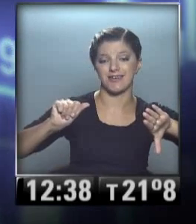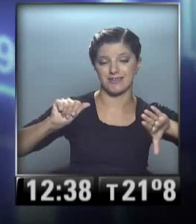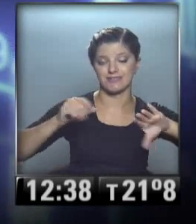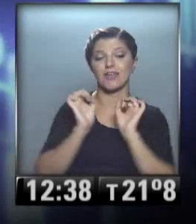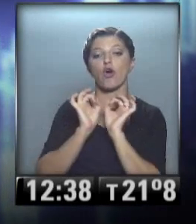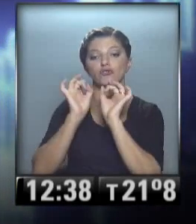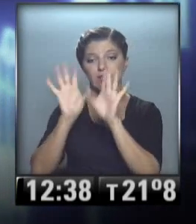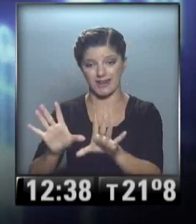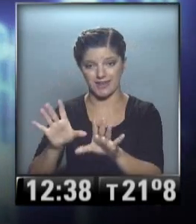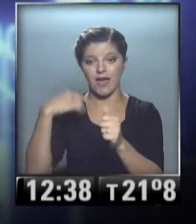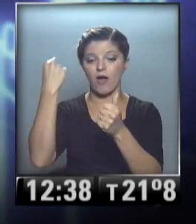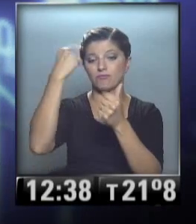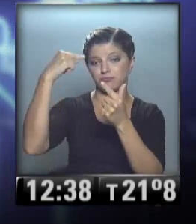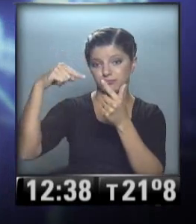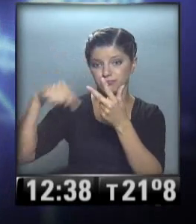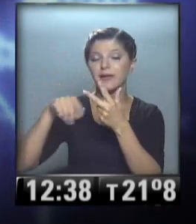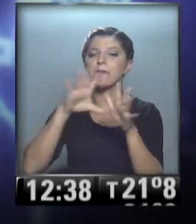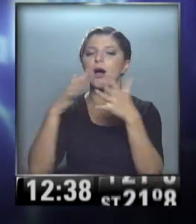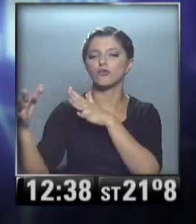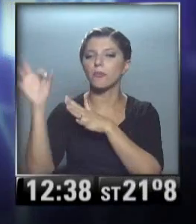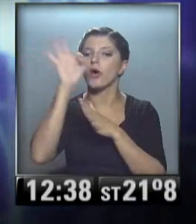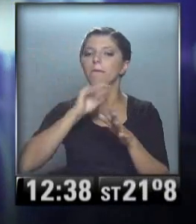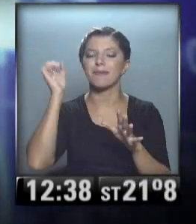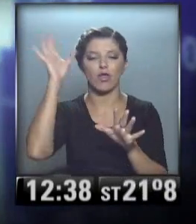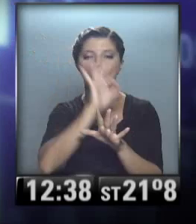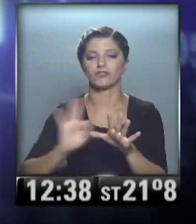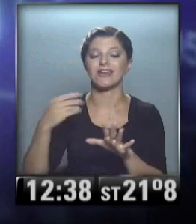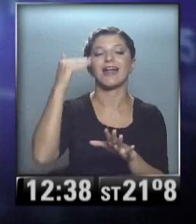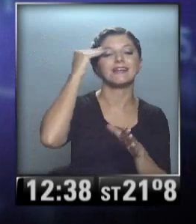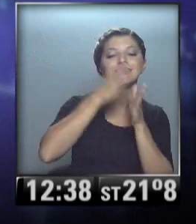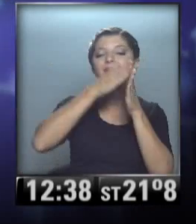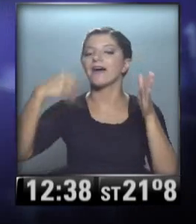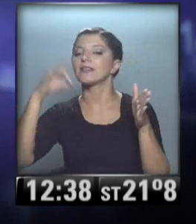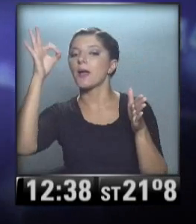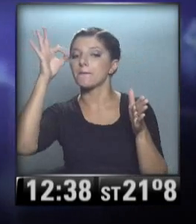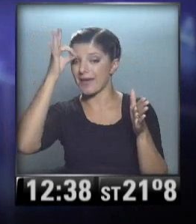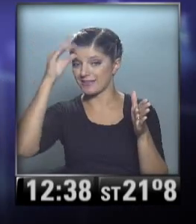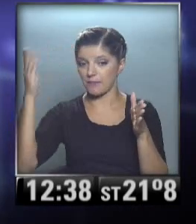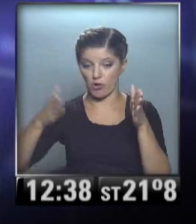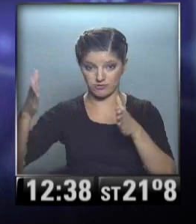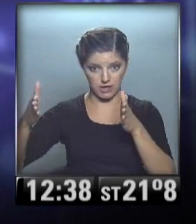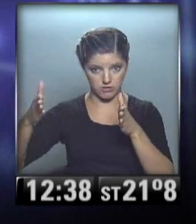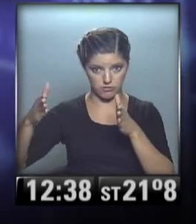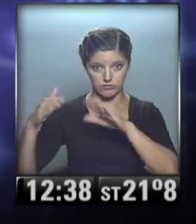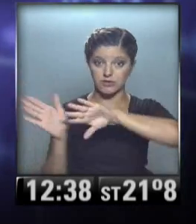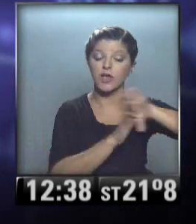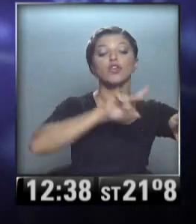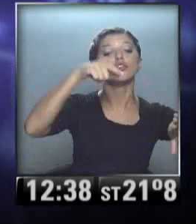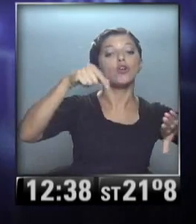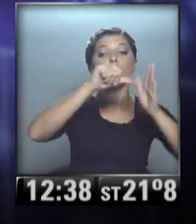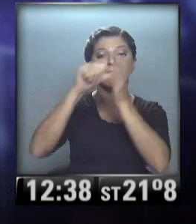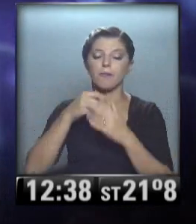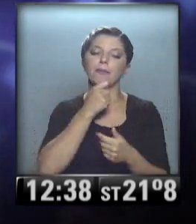Oriente y Oceanía, transitan entre 15 y 20% de este flujo. El resto del mundo, que abarca América